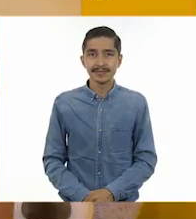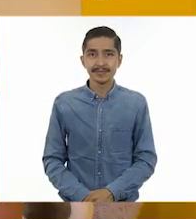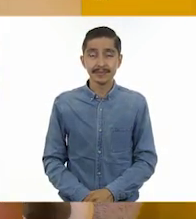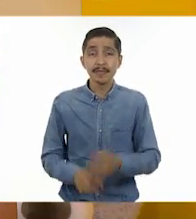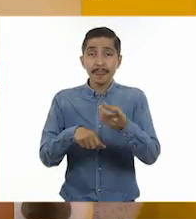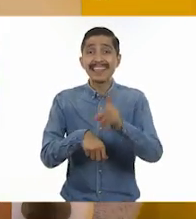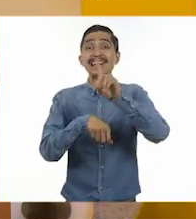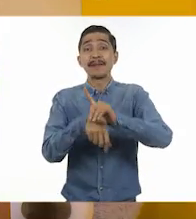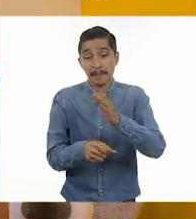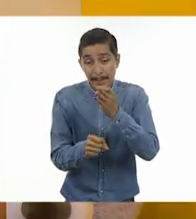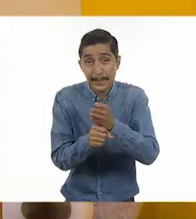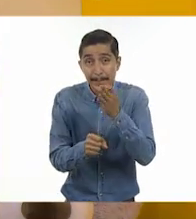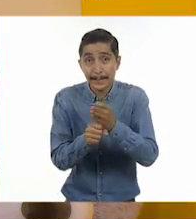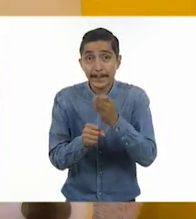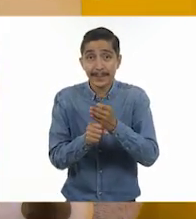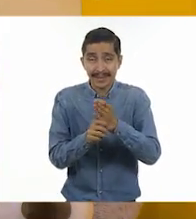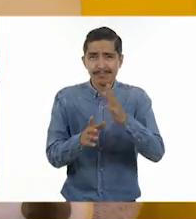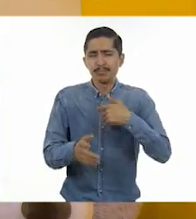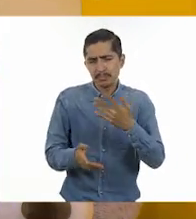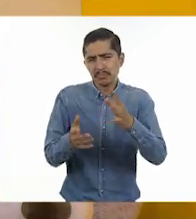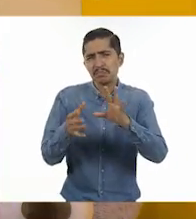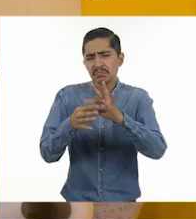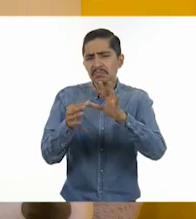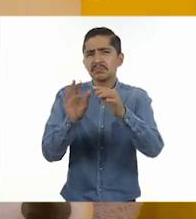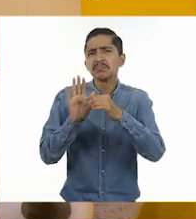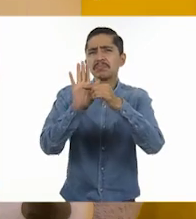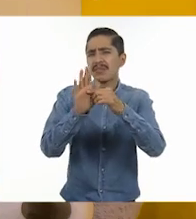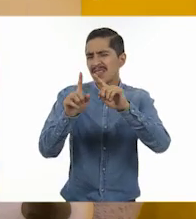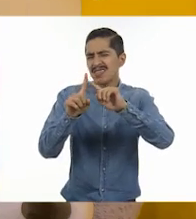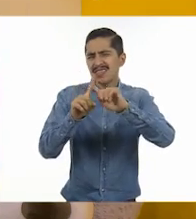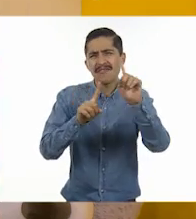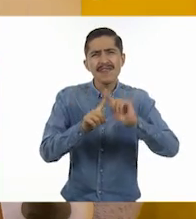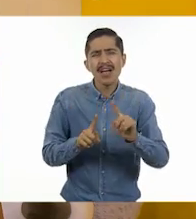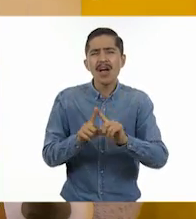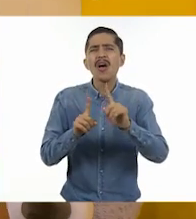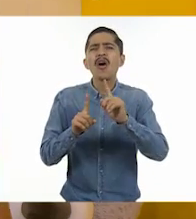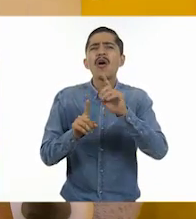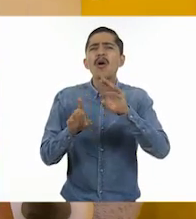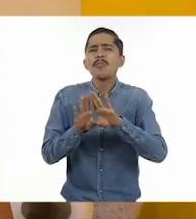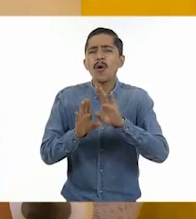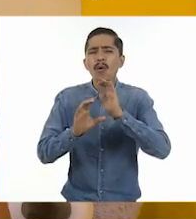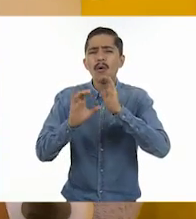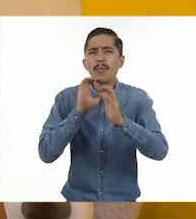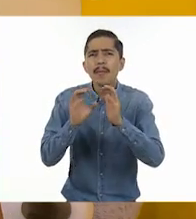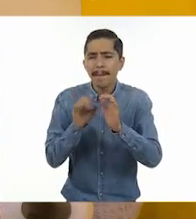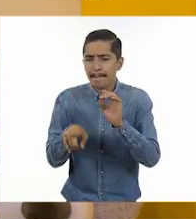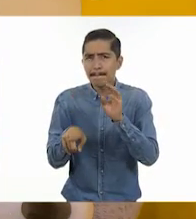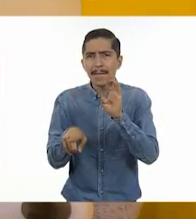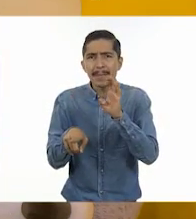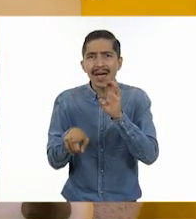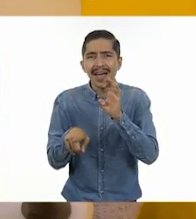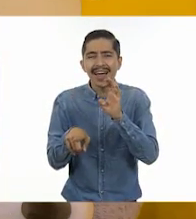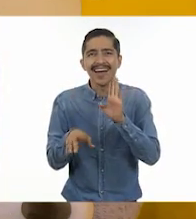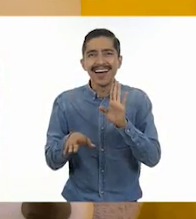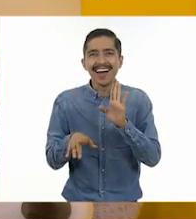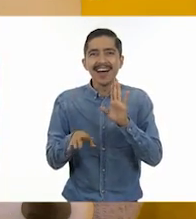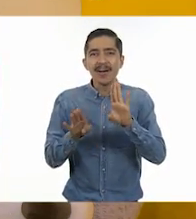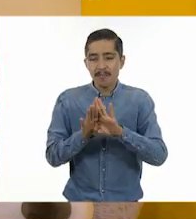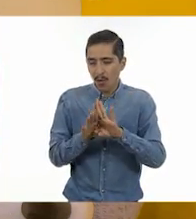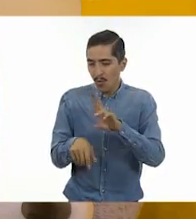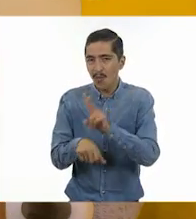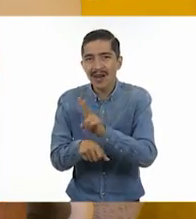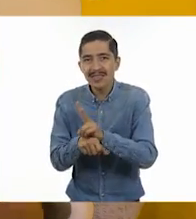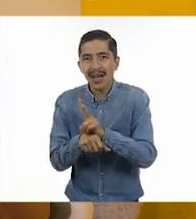El día de hoy les presentaremos diferentes maneras de comunicación no verbal de los bebés y la conexión que tienen con sus cuidadores